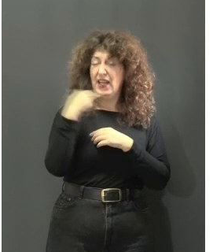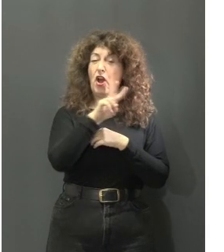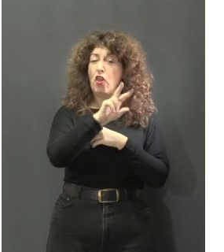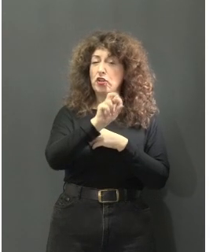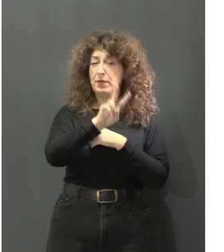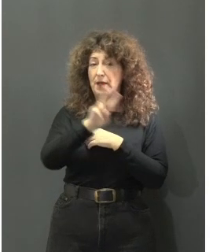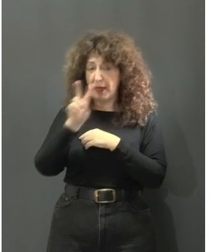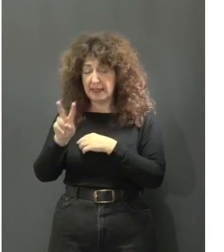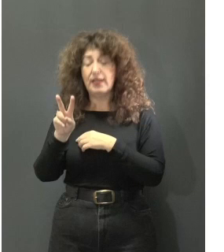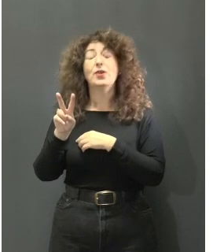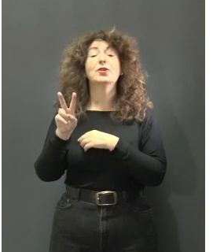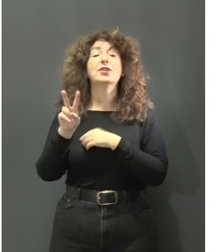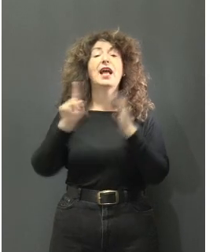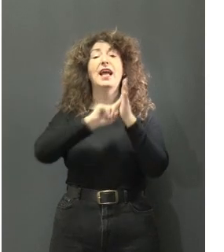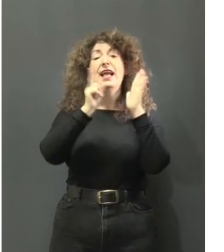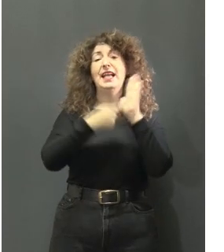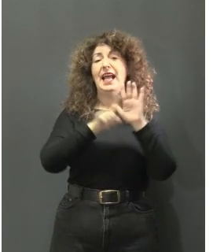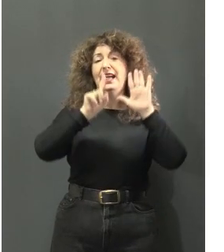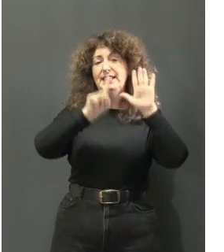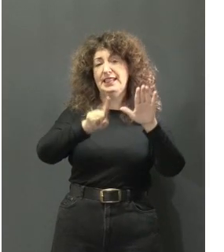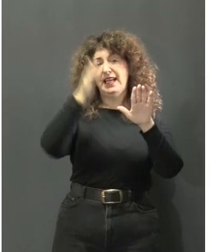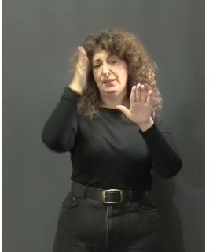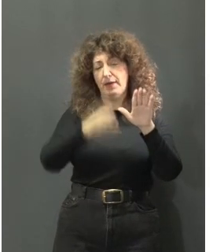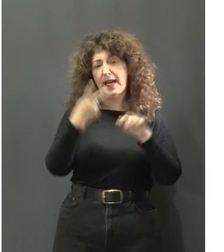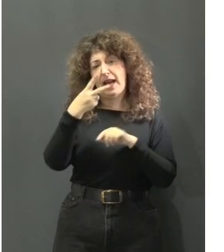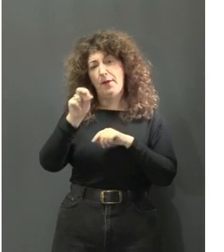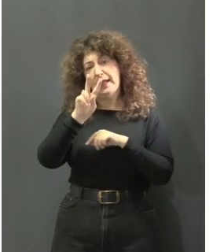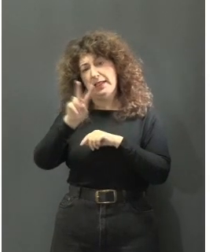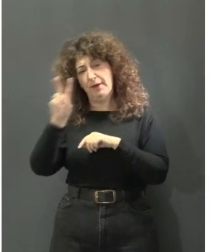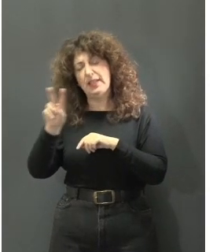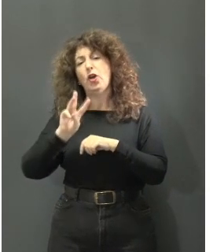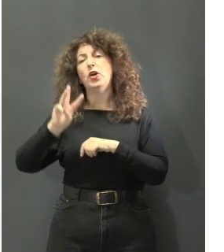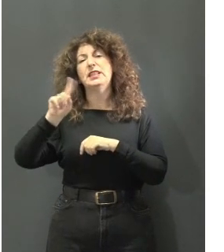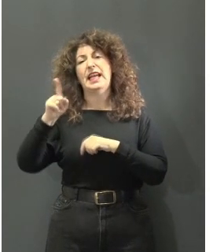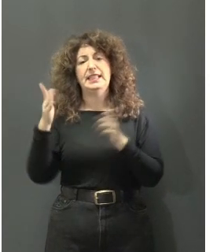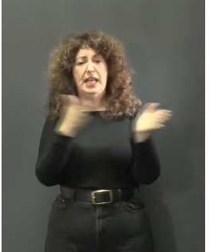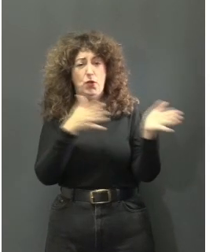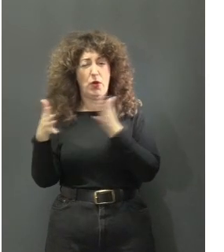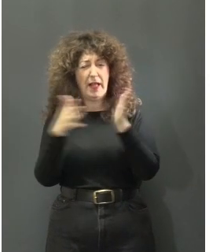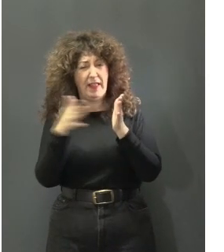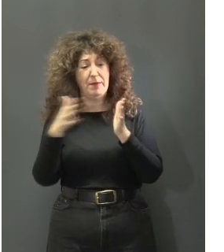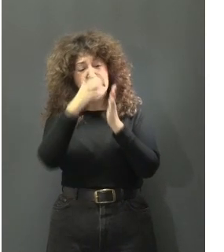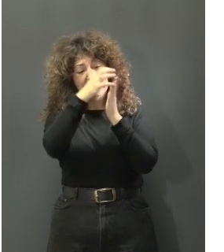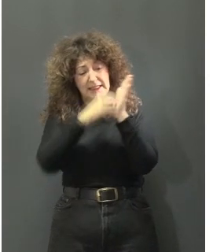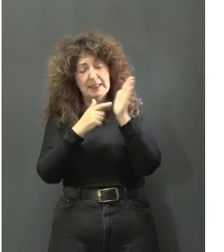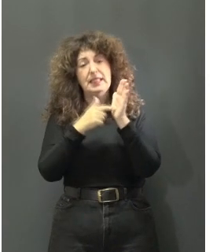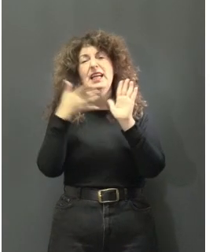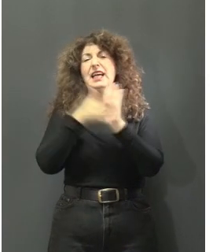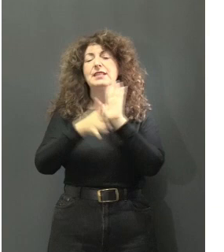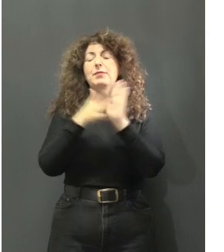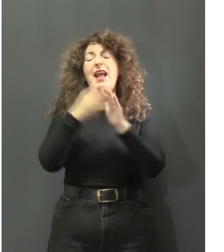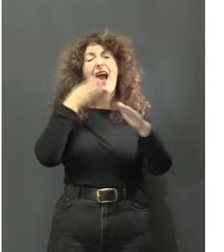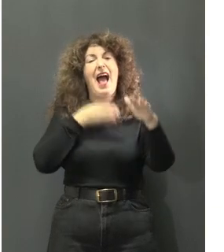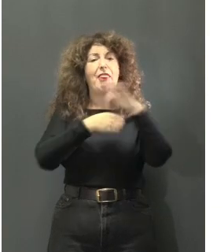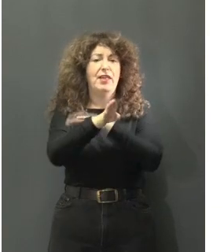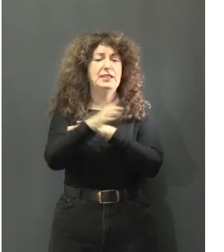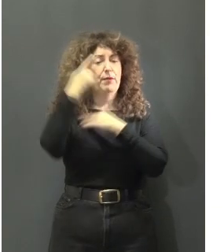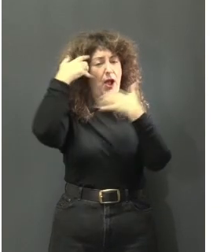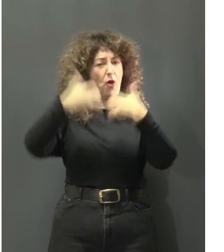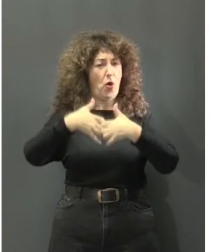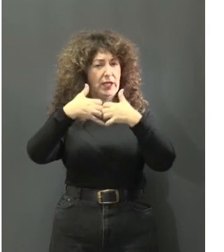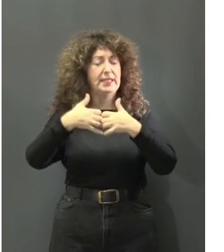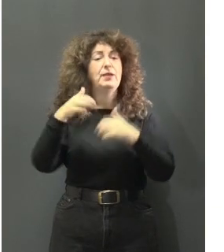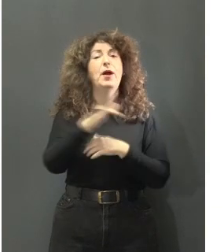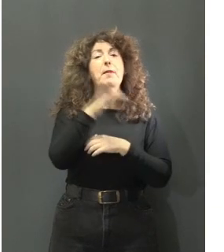Ley 6/2022 de 31 de marzo para establecer y regular la accesibilidad cognitiva y sus condiciones